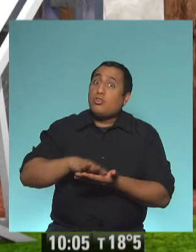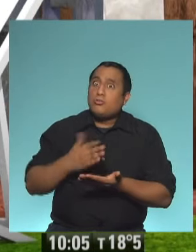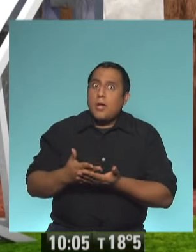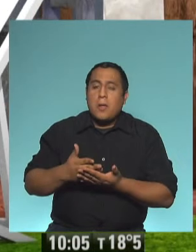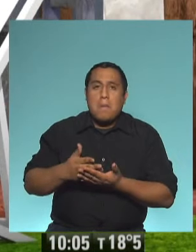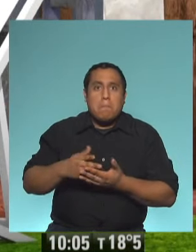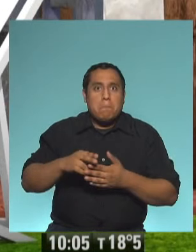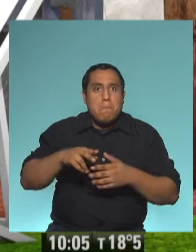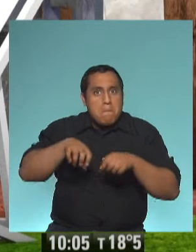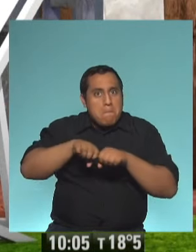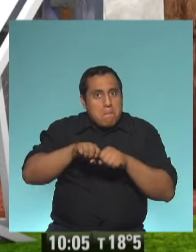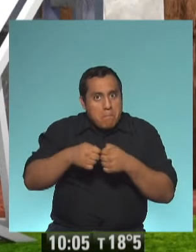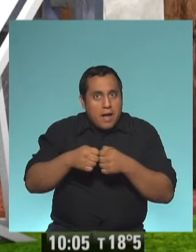pan casero?